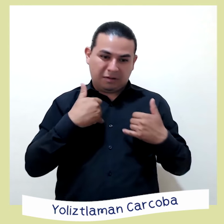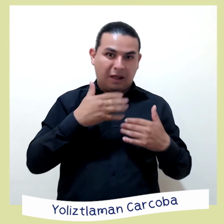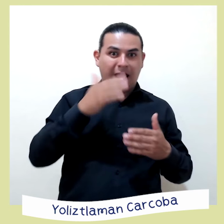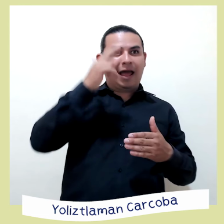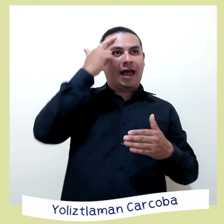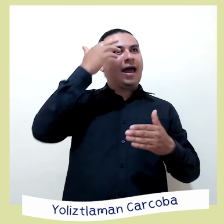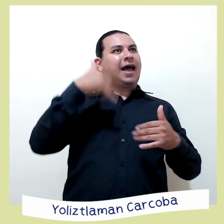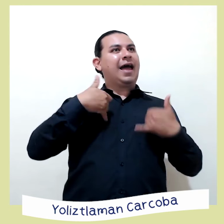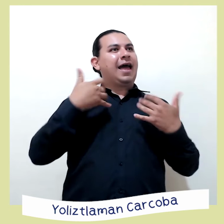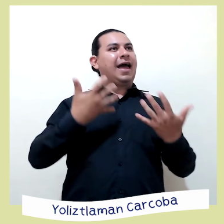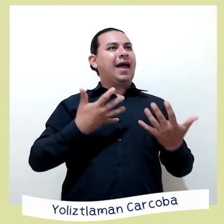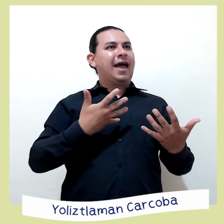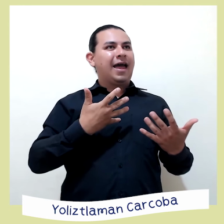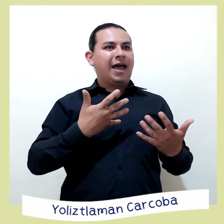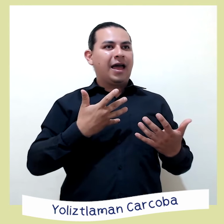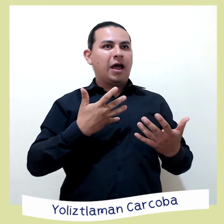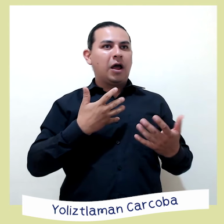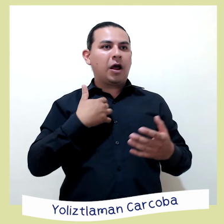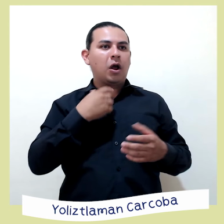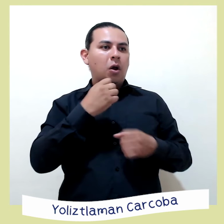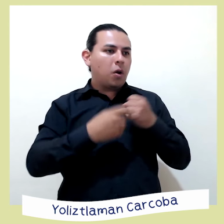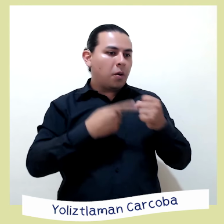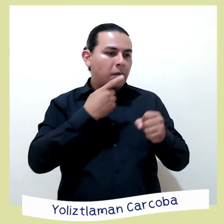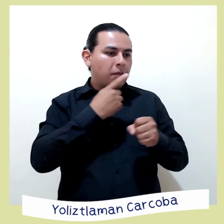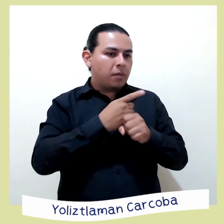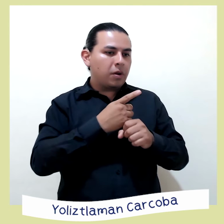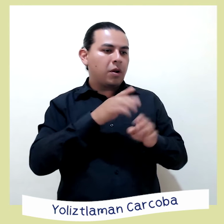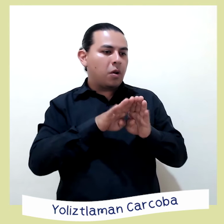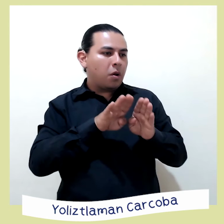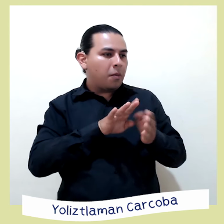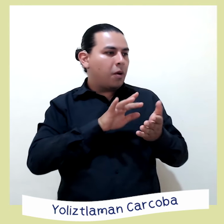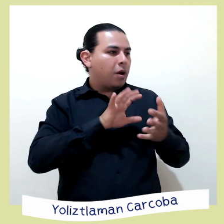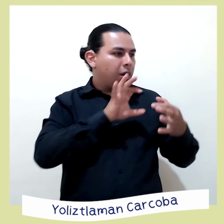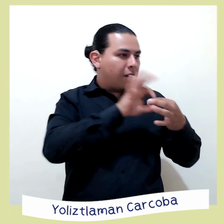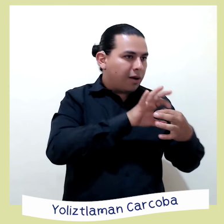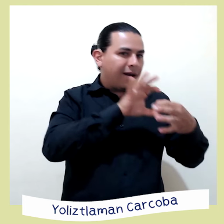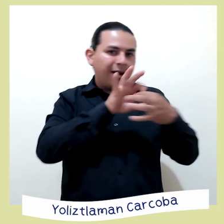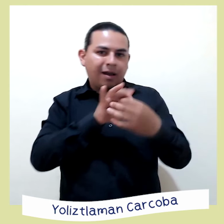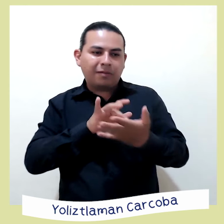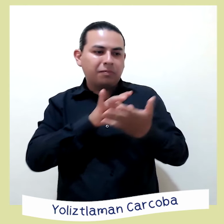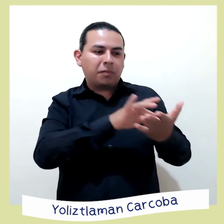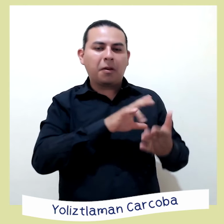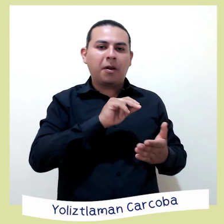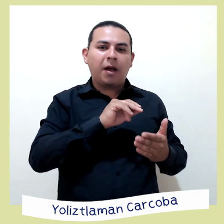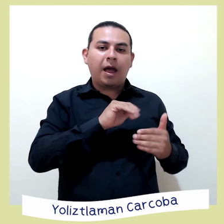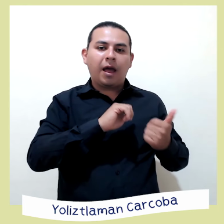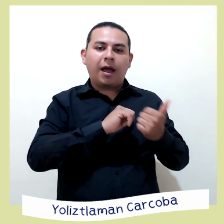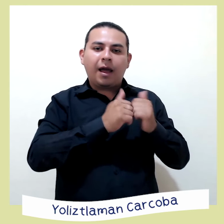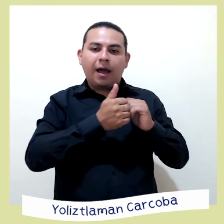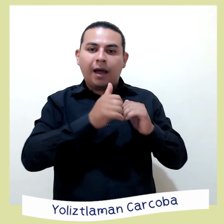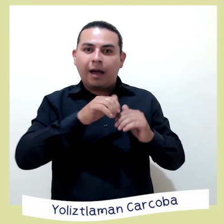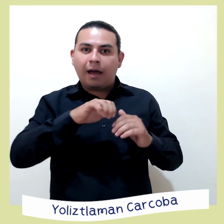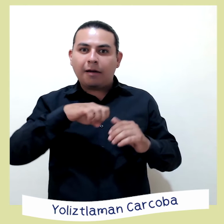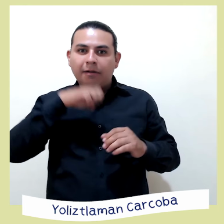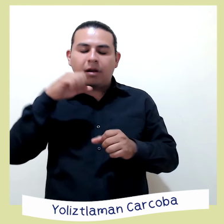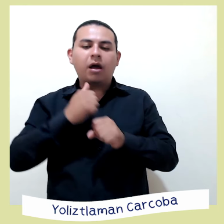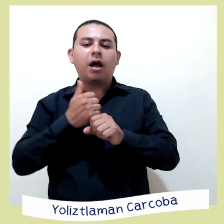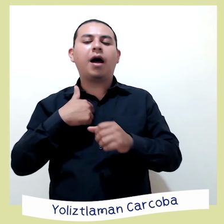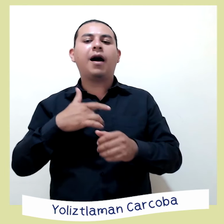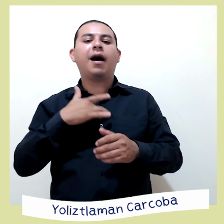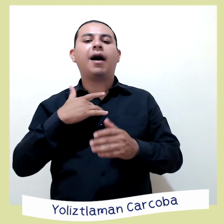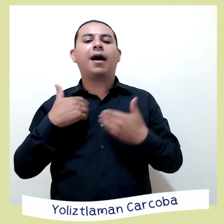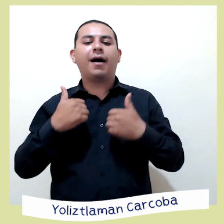Nunca tuve oportunidades como ahora, que ahora trabajo hasta de modelo, ¿no? He hecho 4 entrevistas